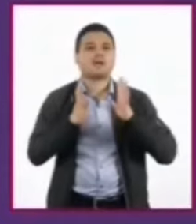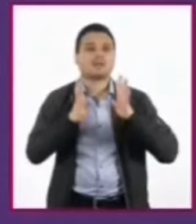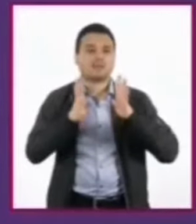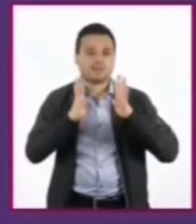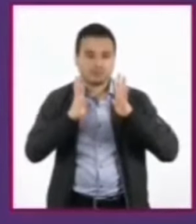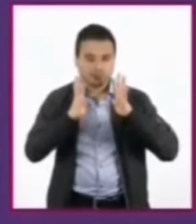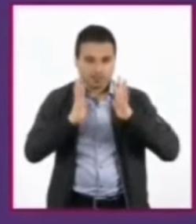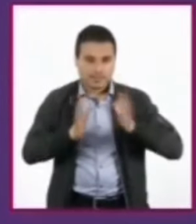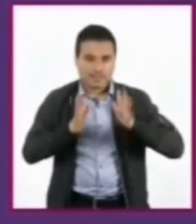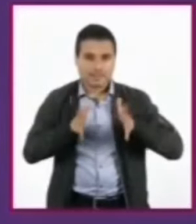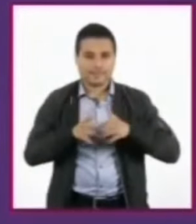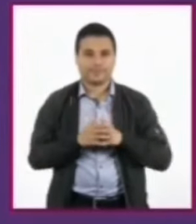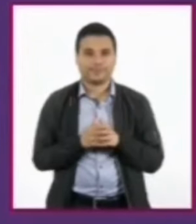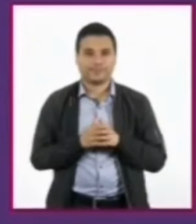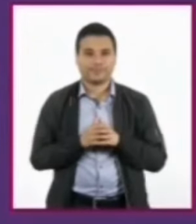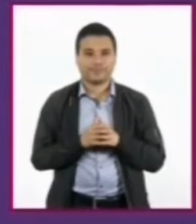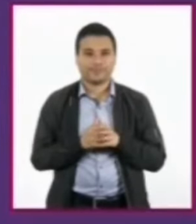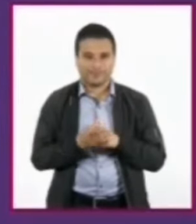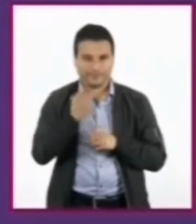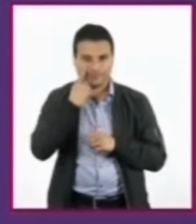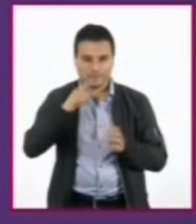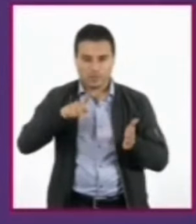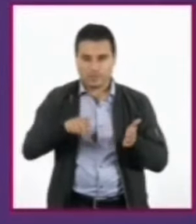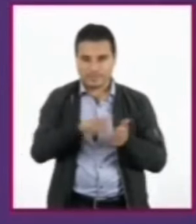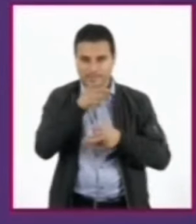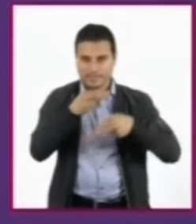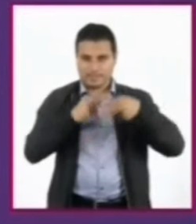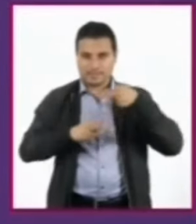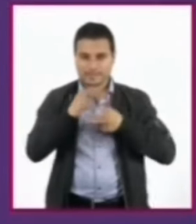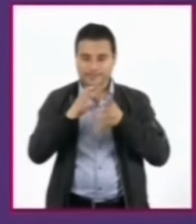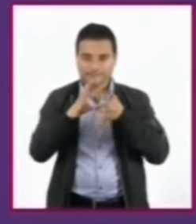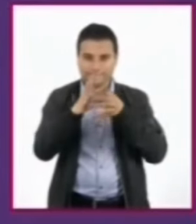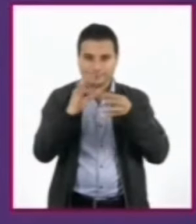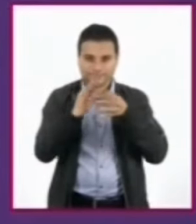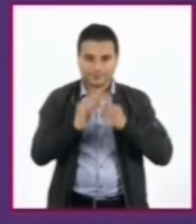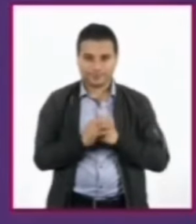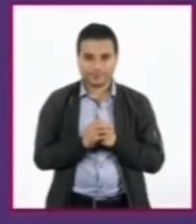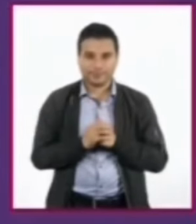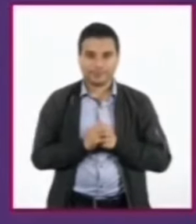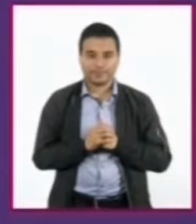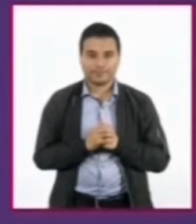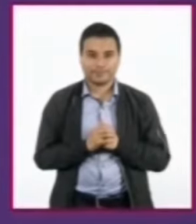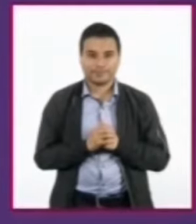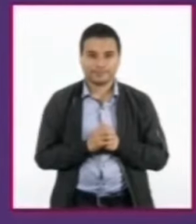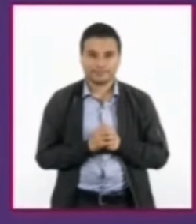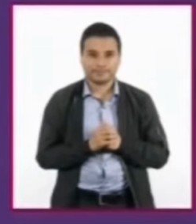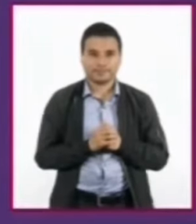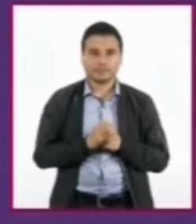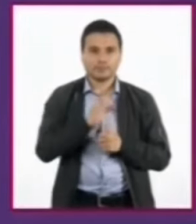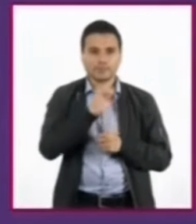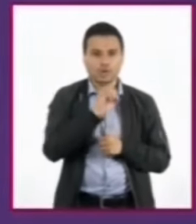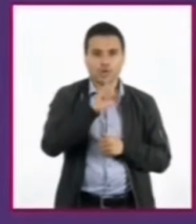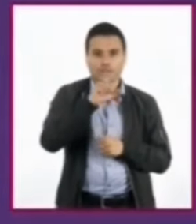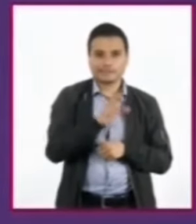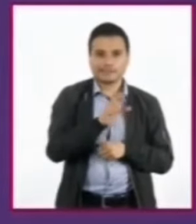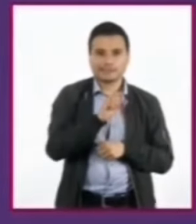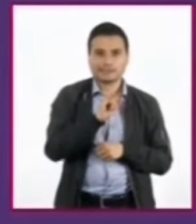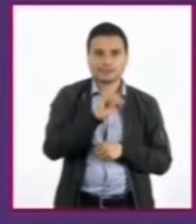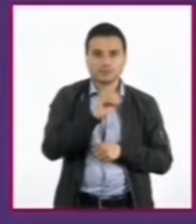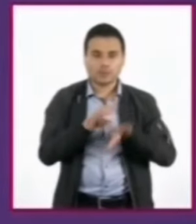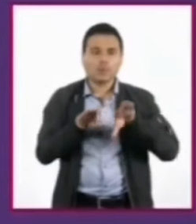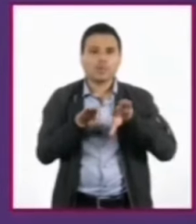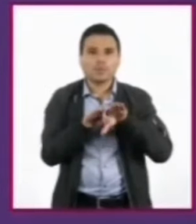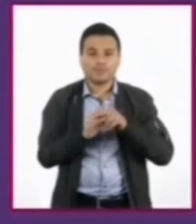químico. Regresemos al experimento que hizo Lavoisier. Para obtener óxido de mercurio, calentó